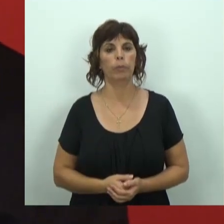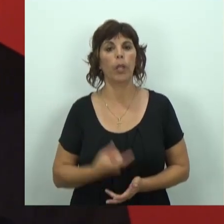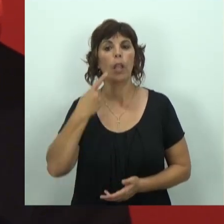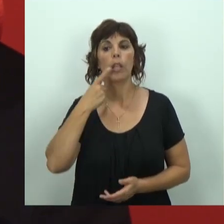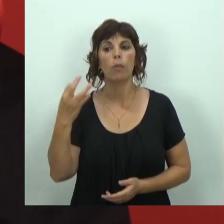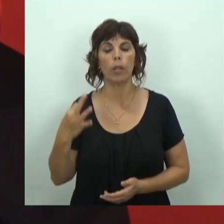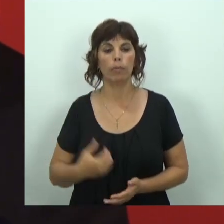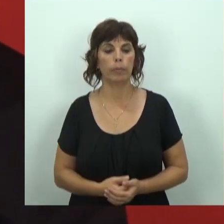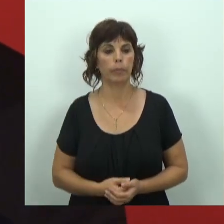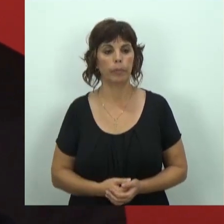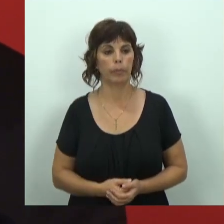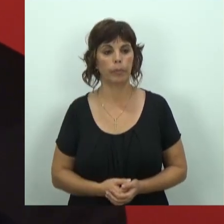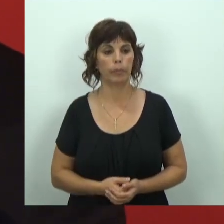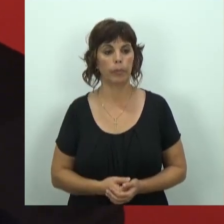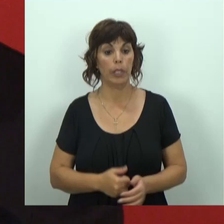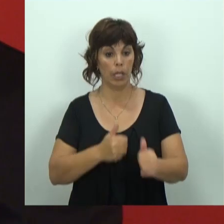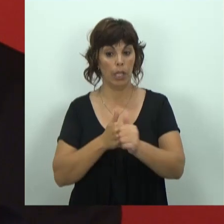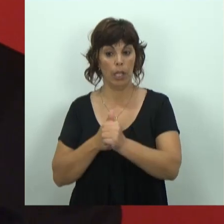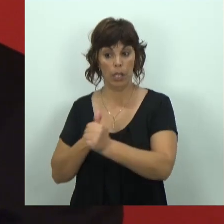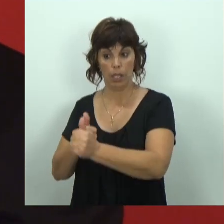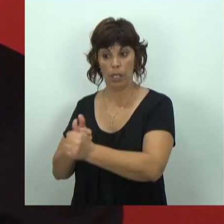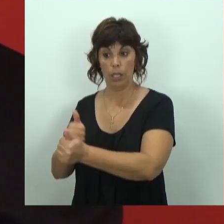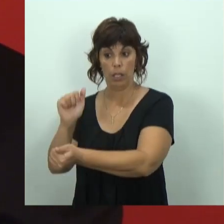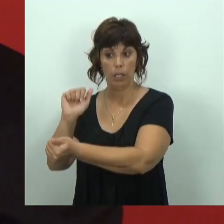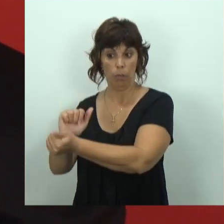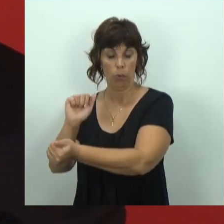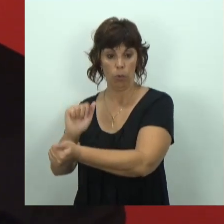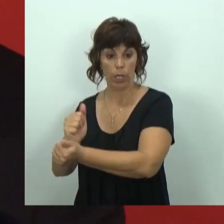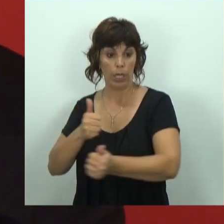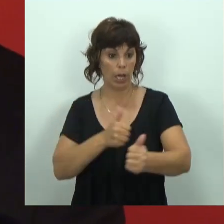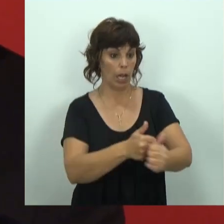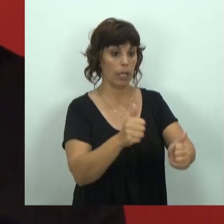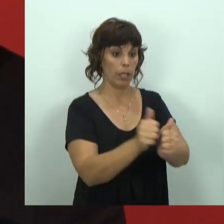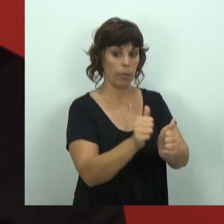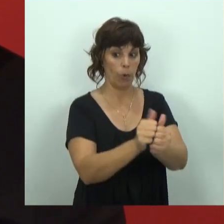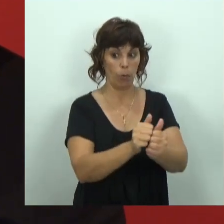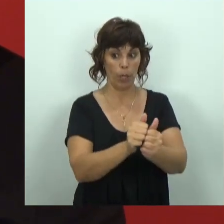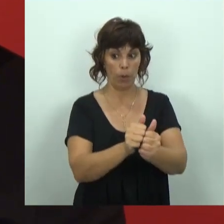acercó a Simón, lo que llamado Pedro, al Señor Jesucristo.